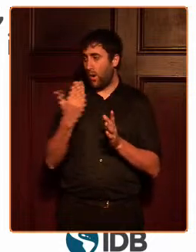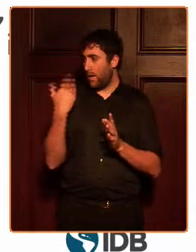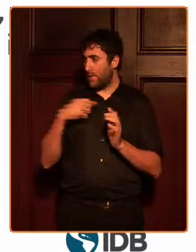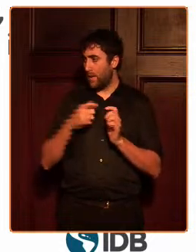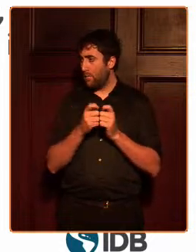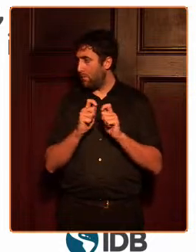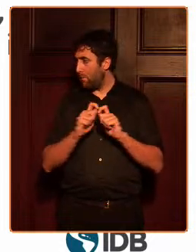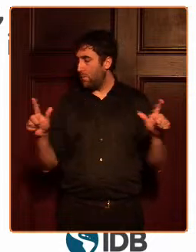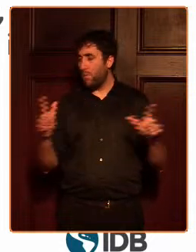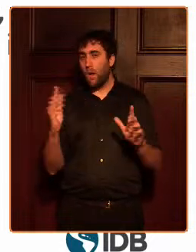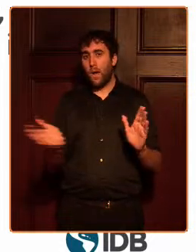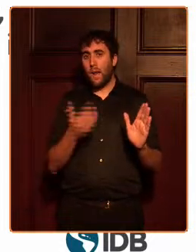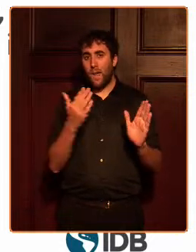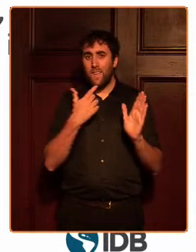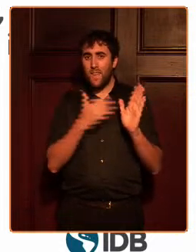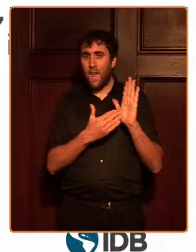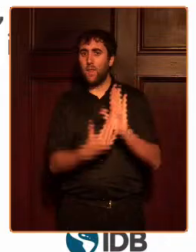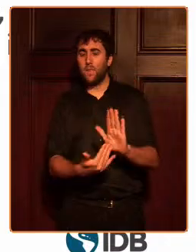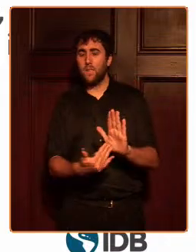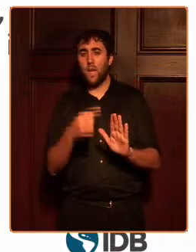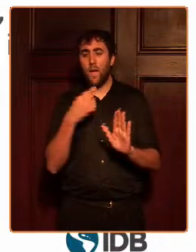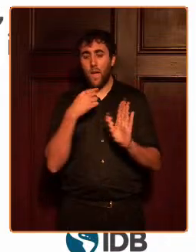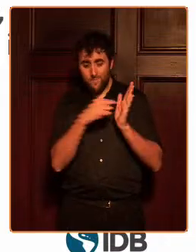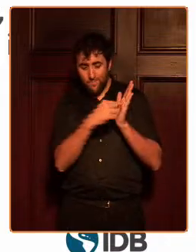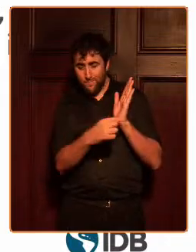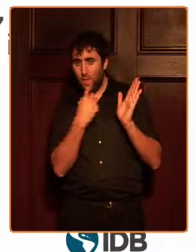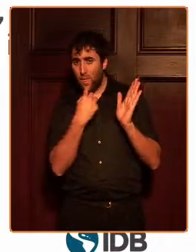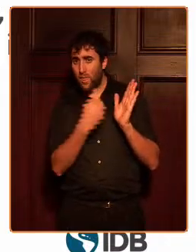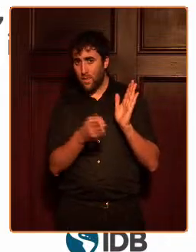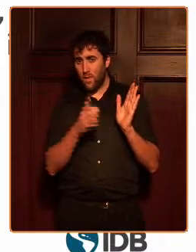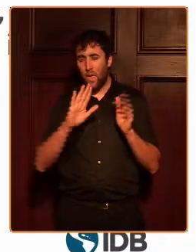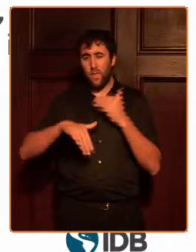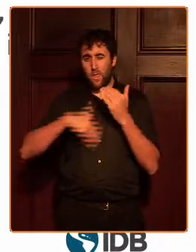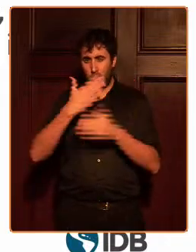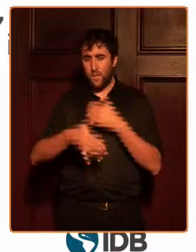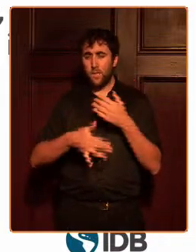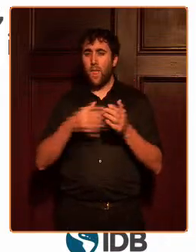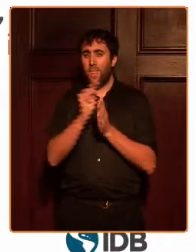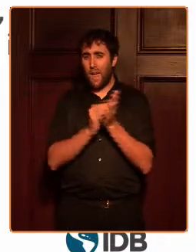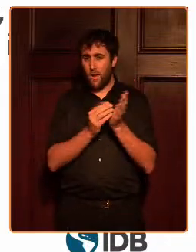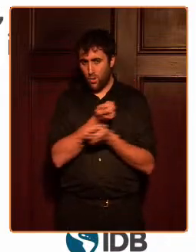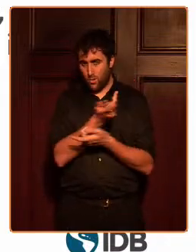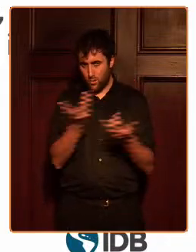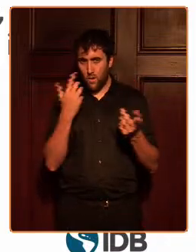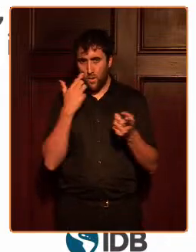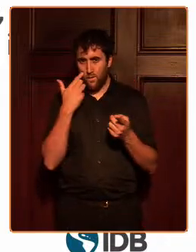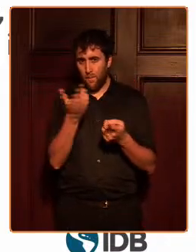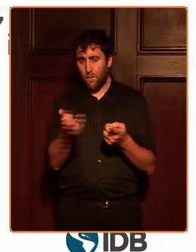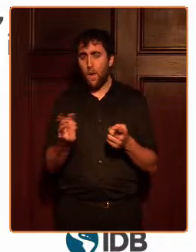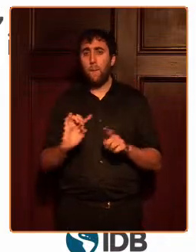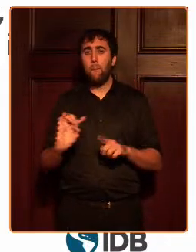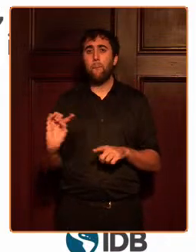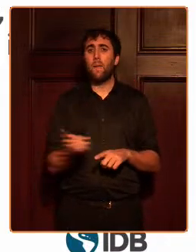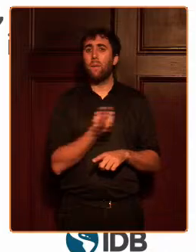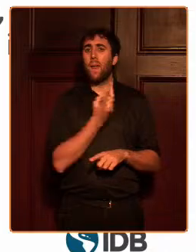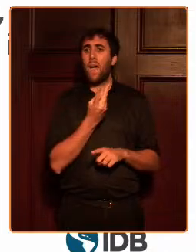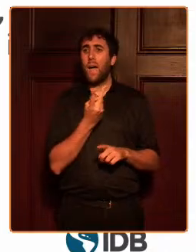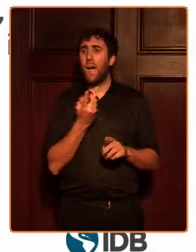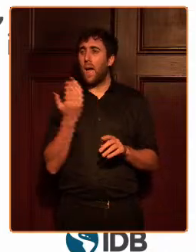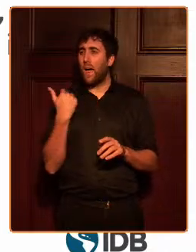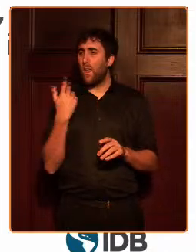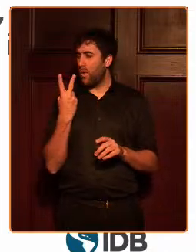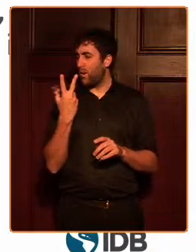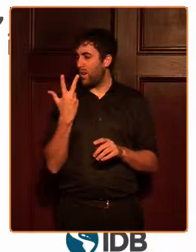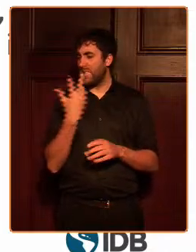Business Review y algo importante que señala este artículo que vamos a ver después en los datos es que en las primeras versiones, estamos hablando de hace 3